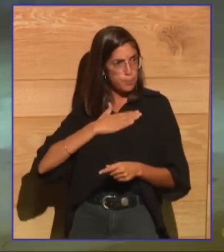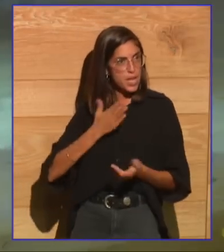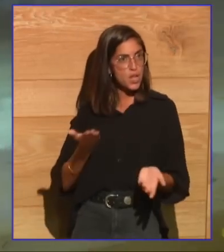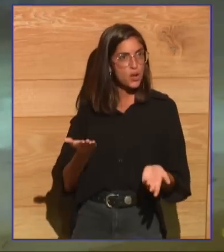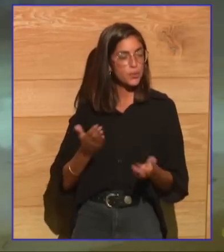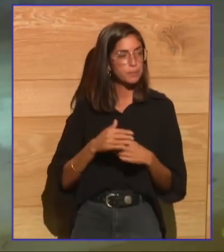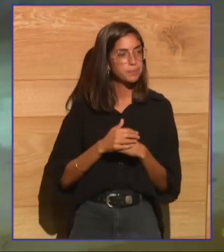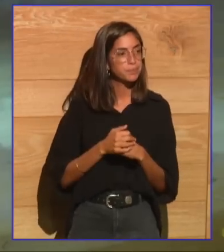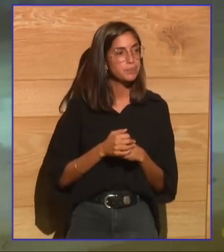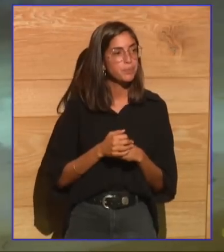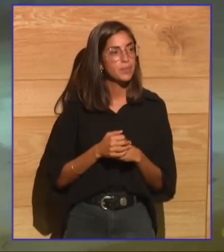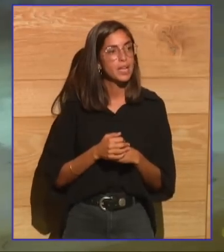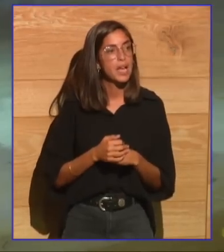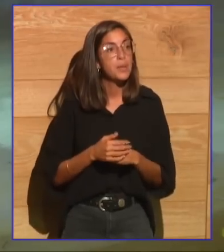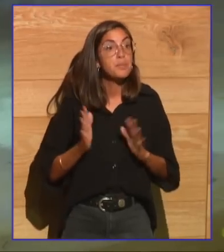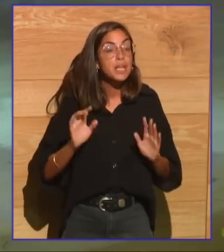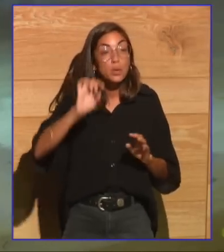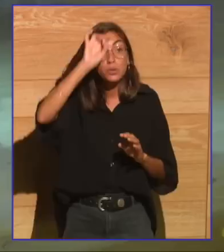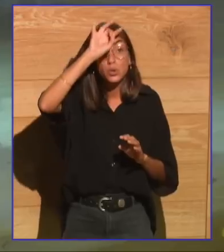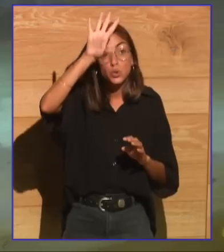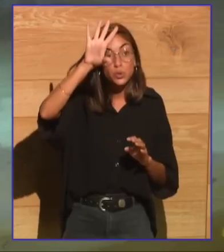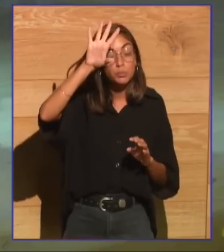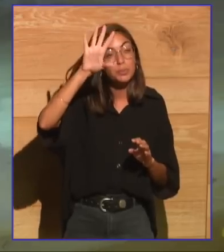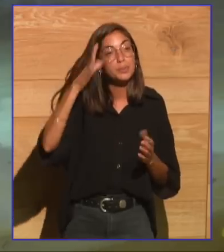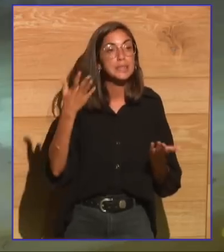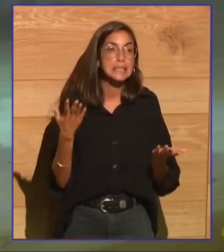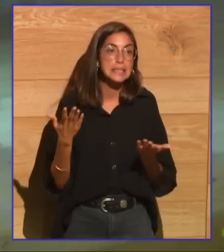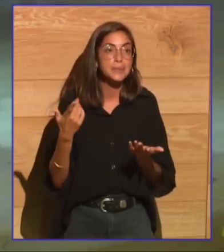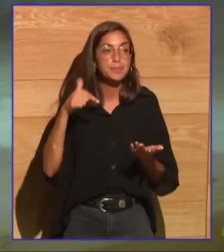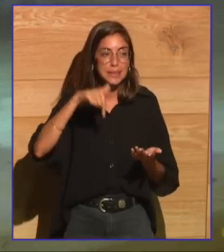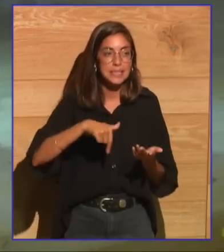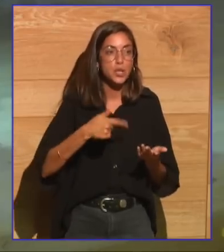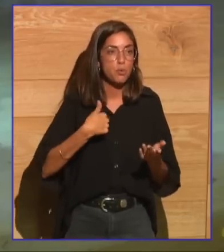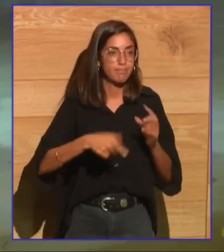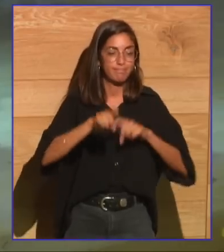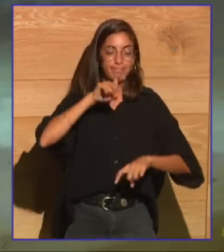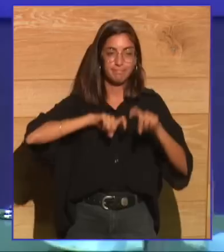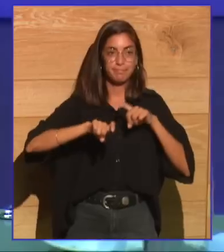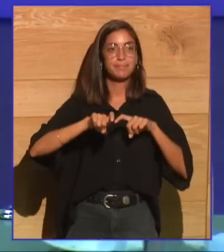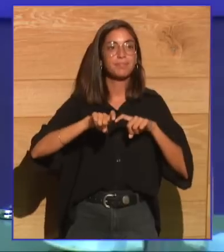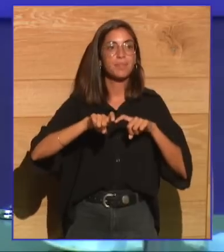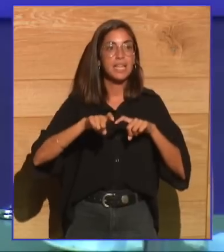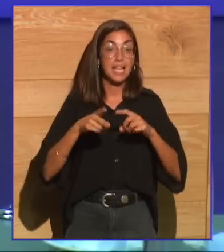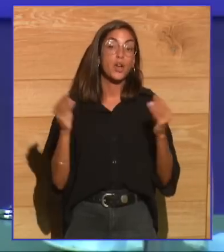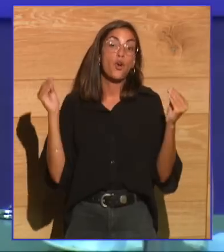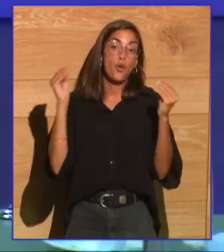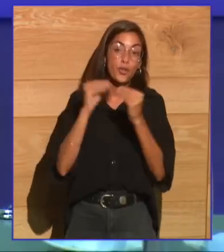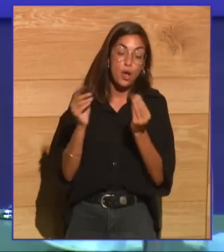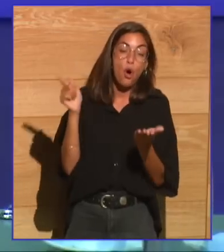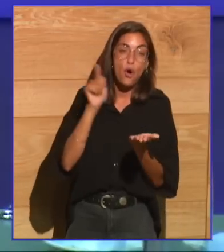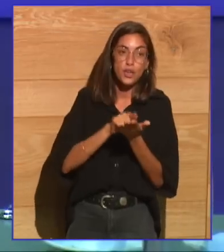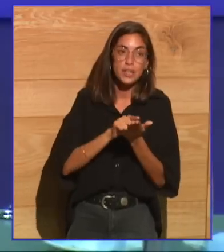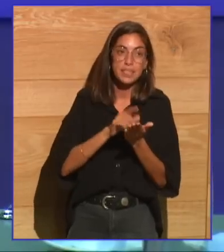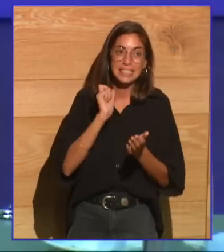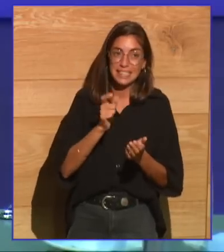pero lo más sorprendente es que aquí si se coincide y yo yo vuelvo a lo del principio y coincide que no siempre ocurre